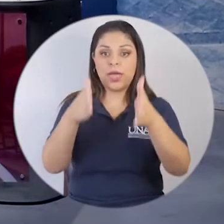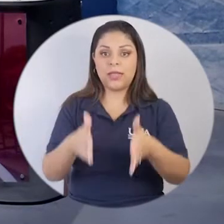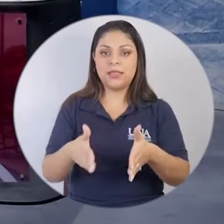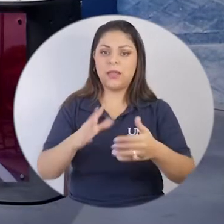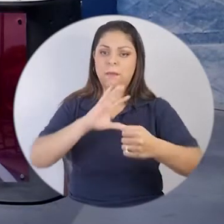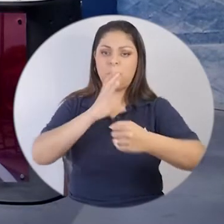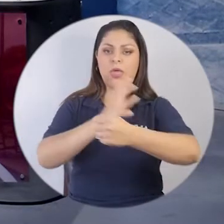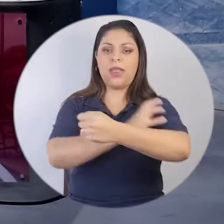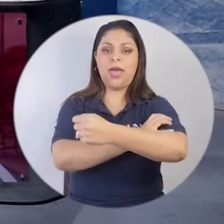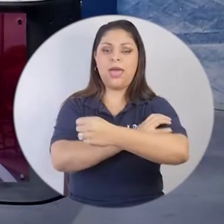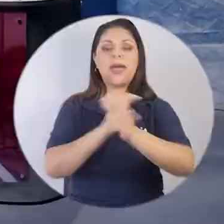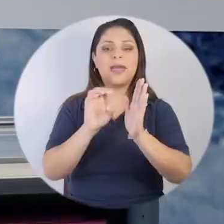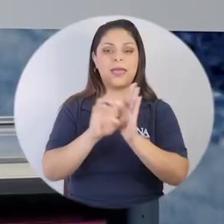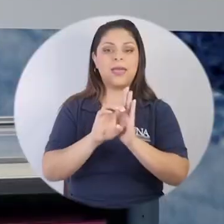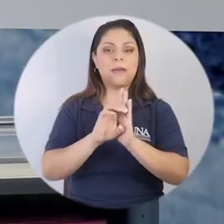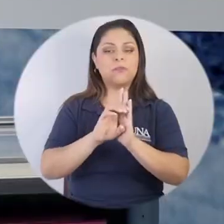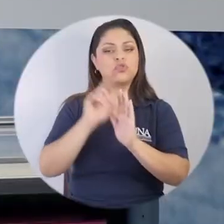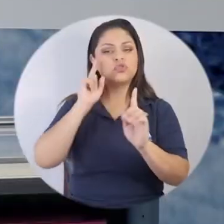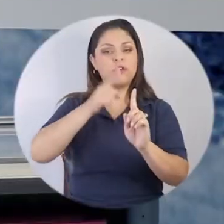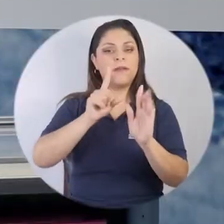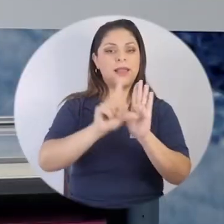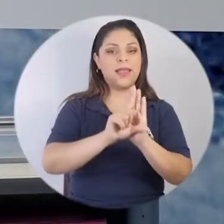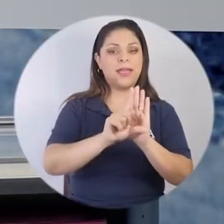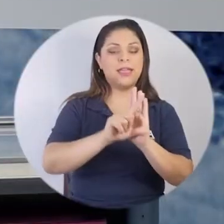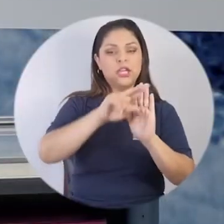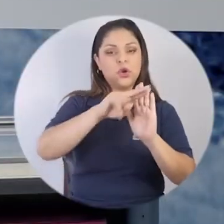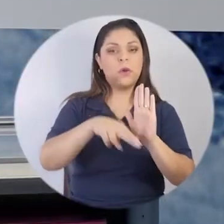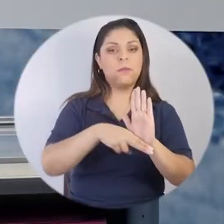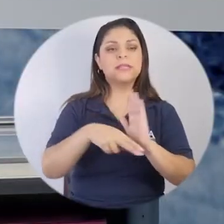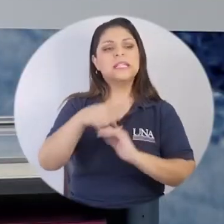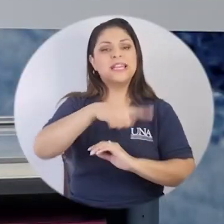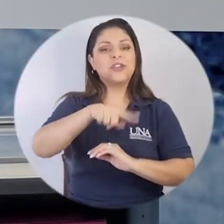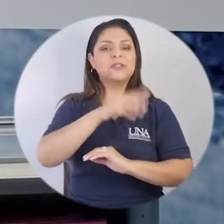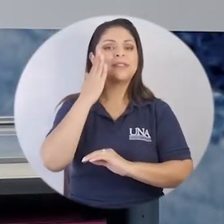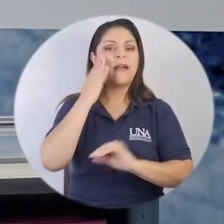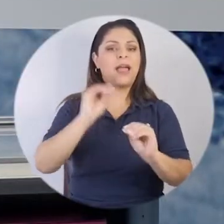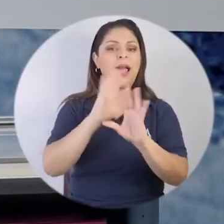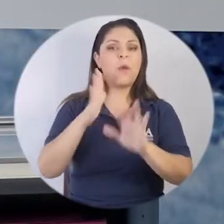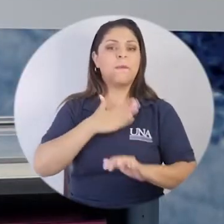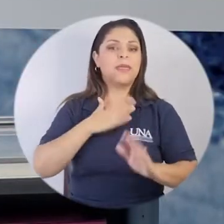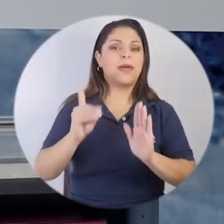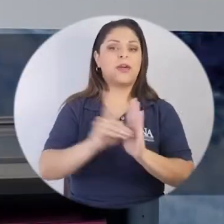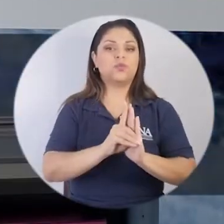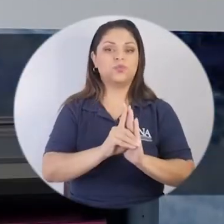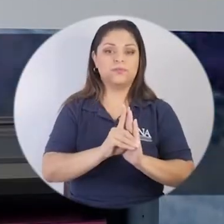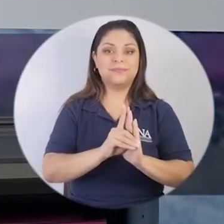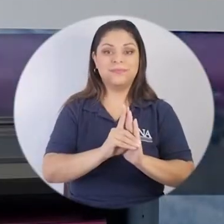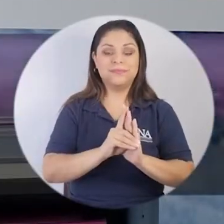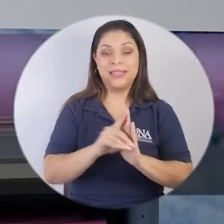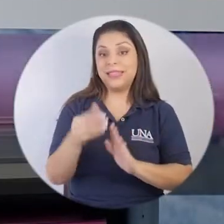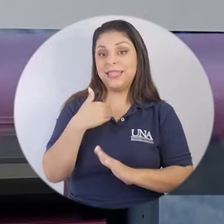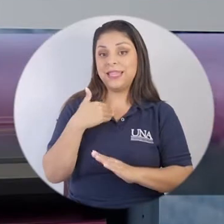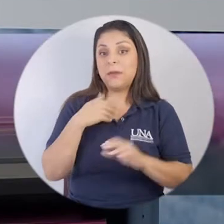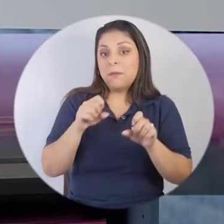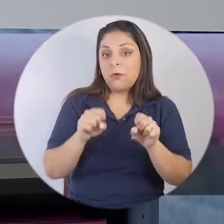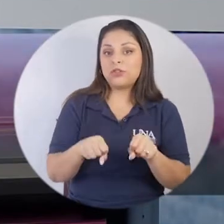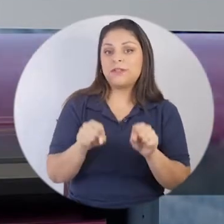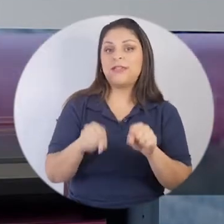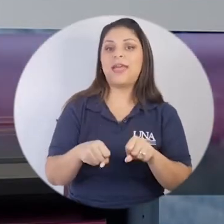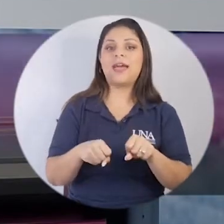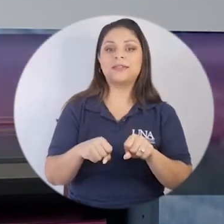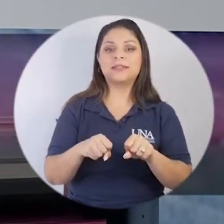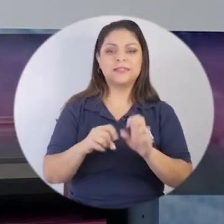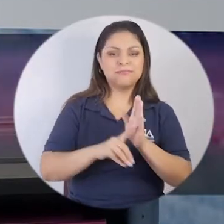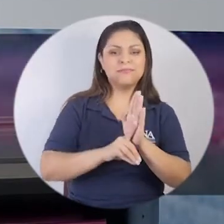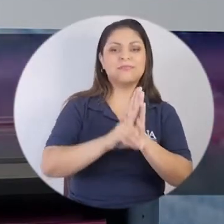que está muy empoderada en el tema, por ejemplo, de las normativas y de las leyes, entonces tiene muy claro cuáles son sus derechos, ¿verdad?, y qué son las